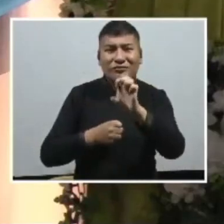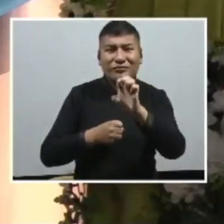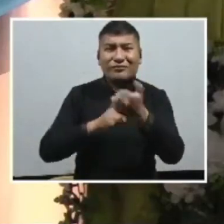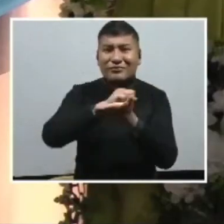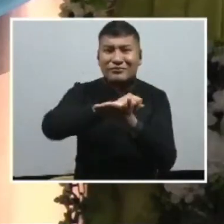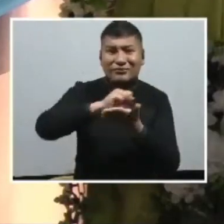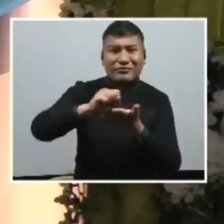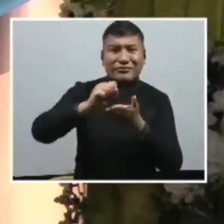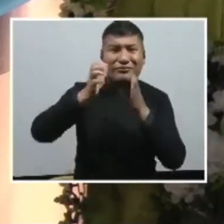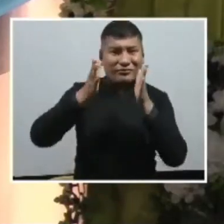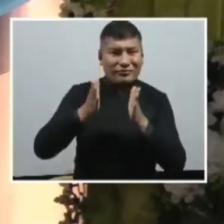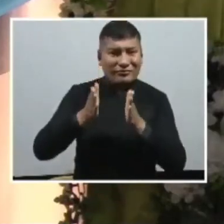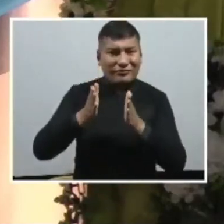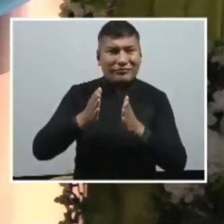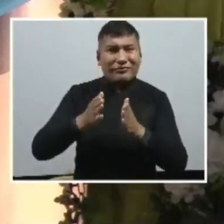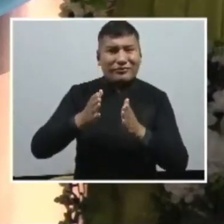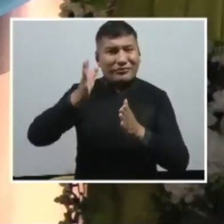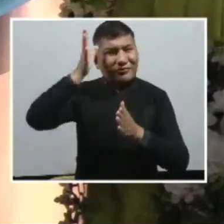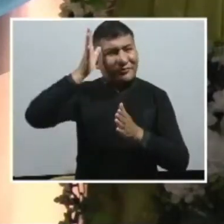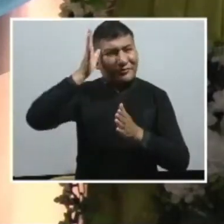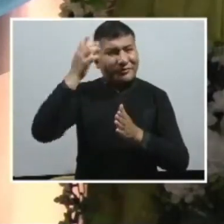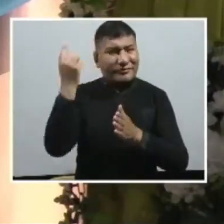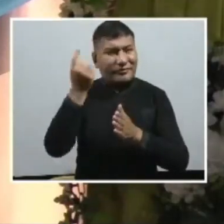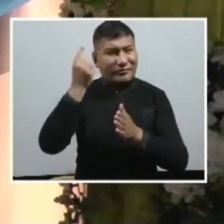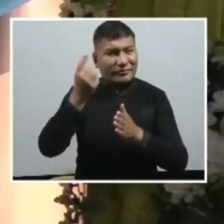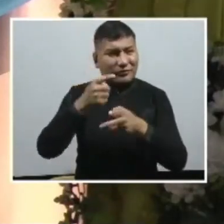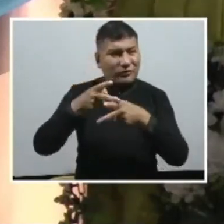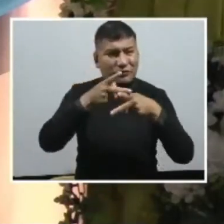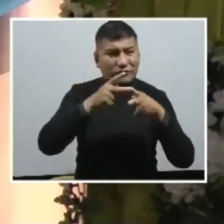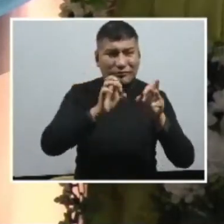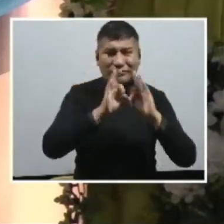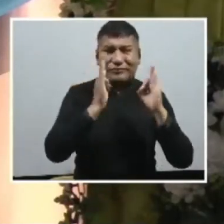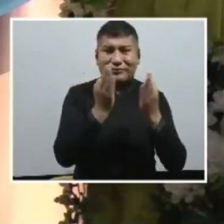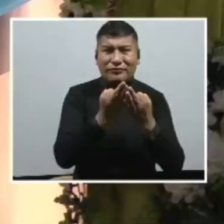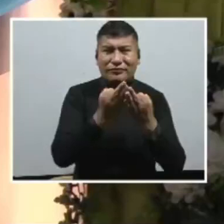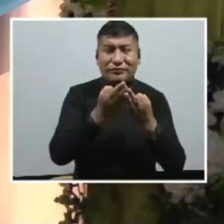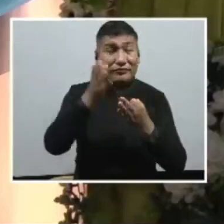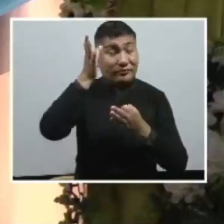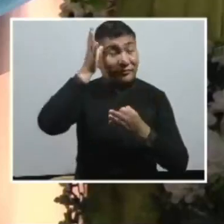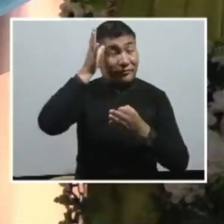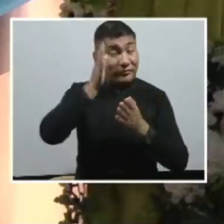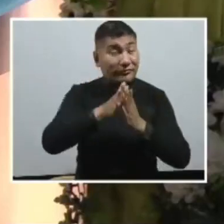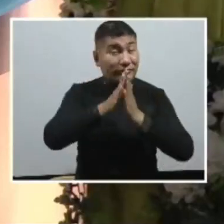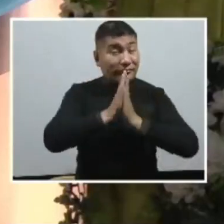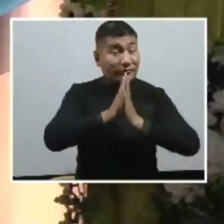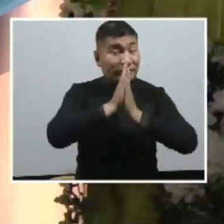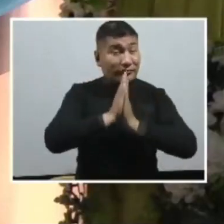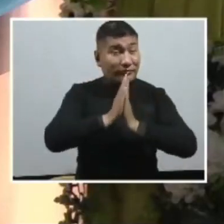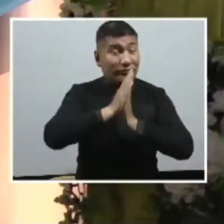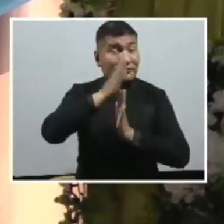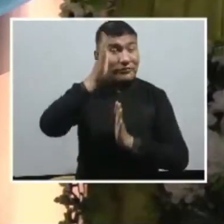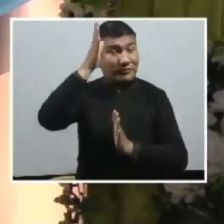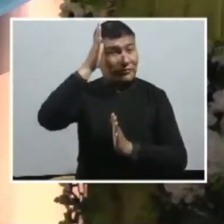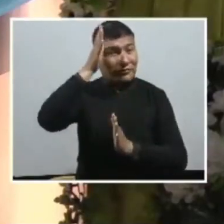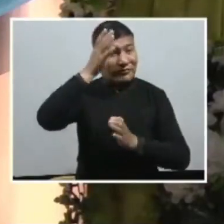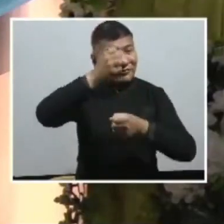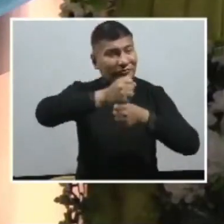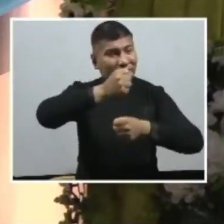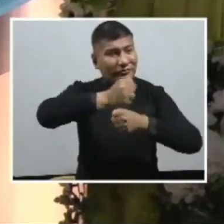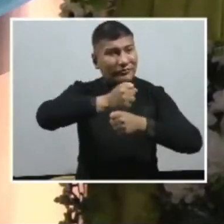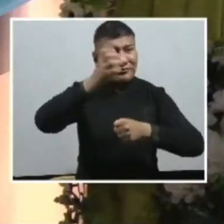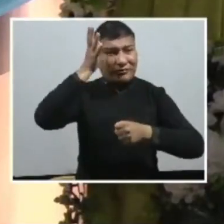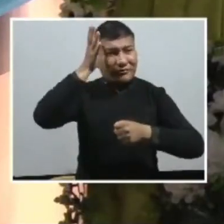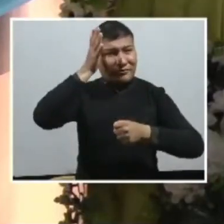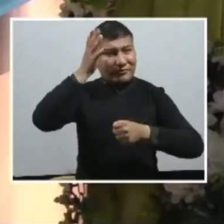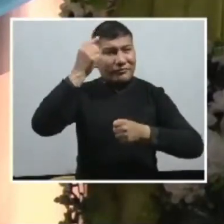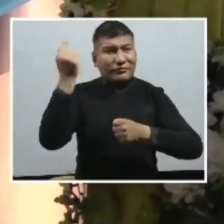que sustenta a toda la familia, el padre que también reza, ora, el padre que trabaja, el padre que